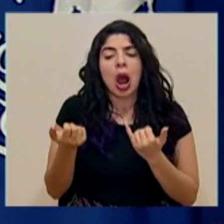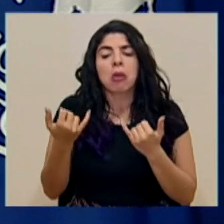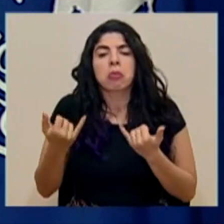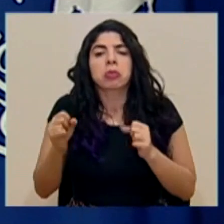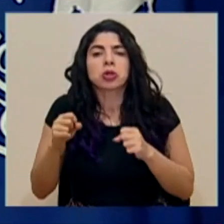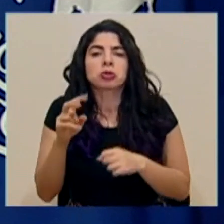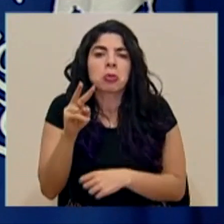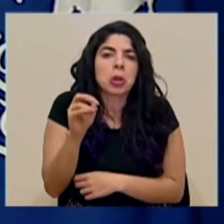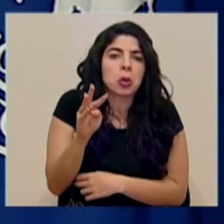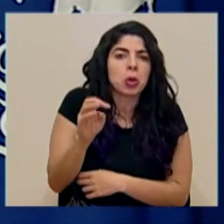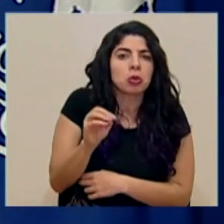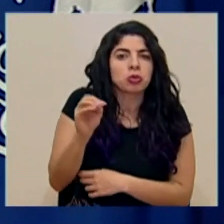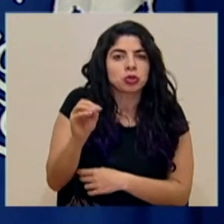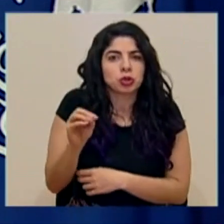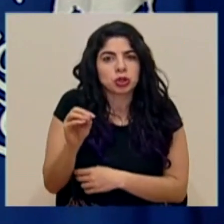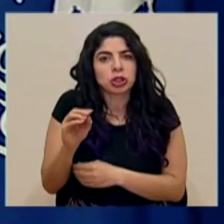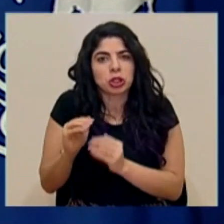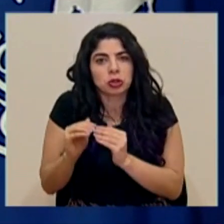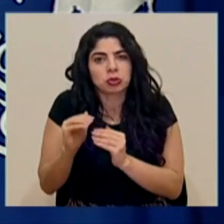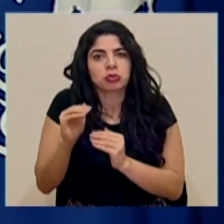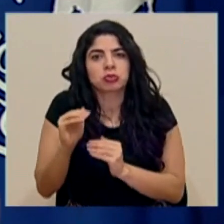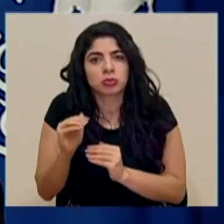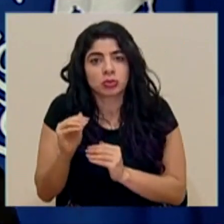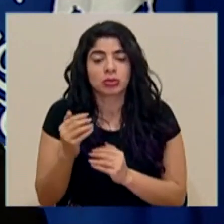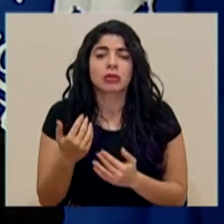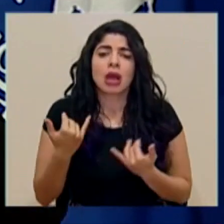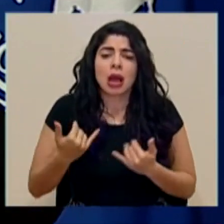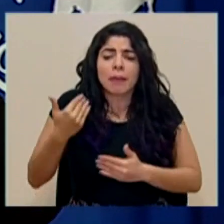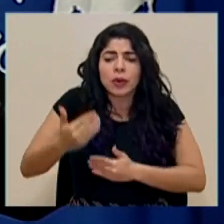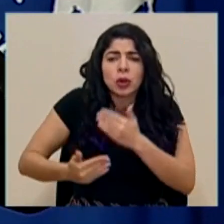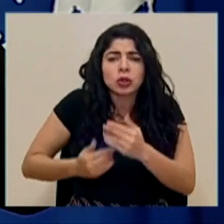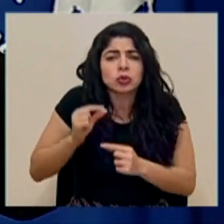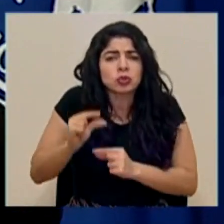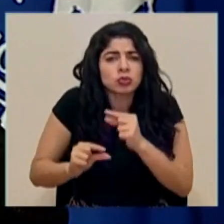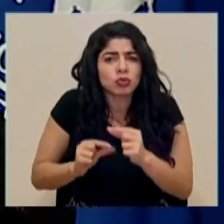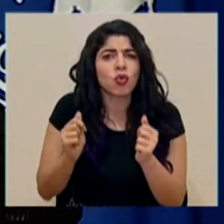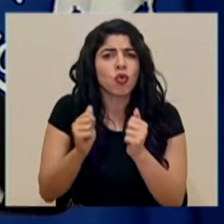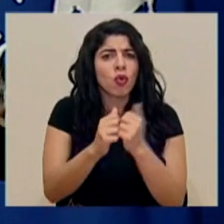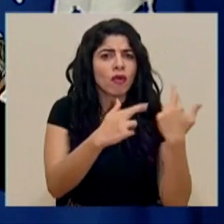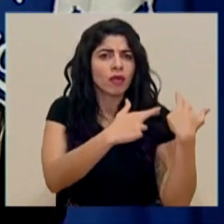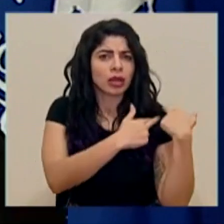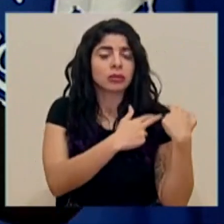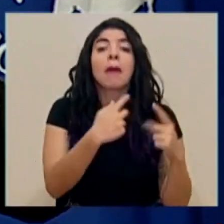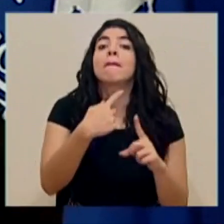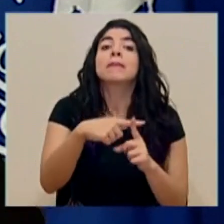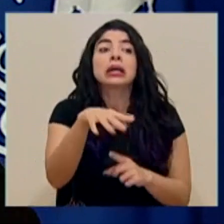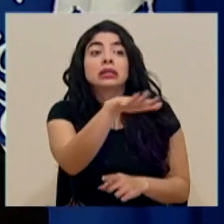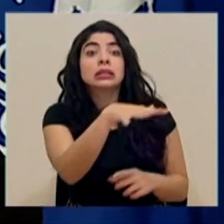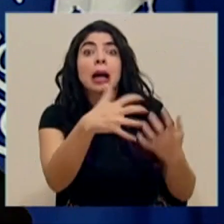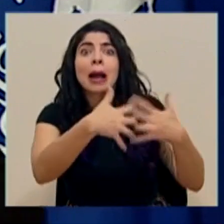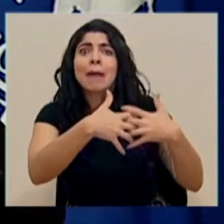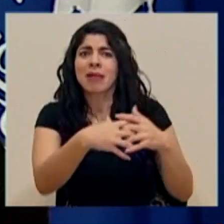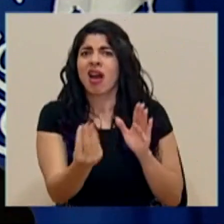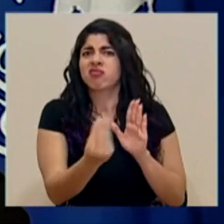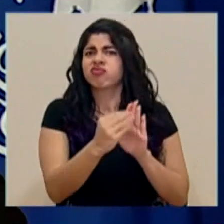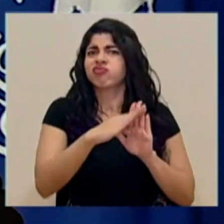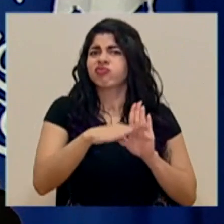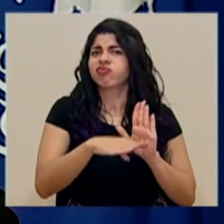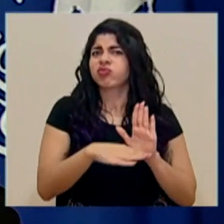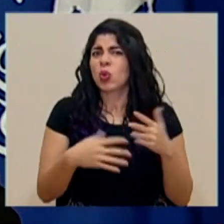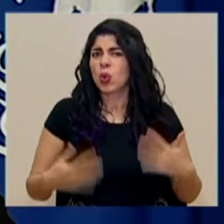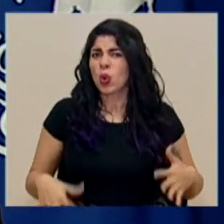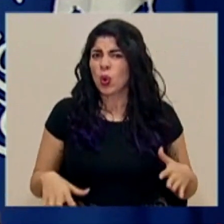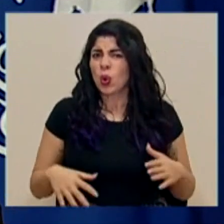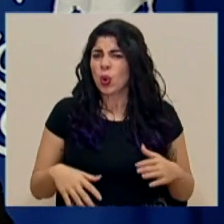proceso gradual, un proceso responsable, dado que las empresas del sector han adoptado los protocolos de una manera muy